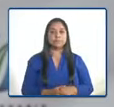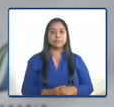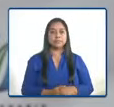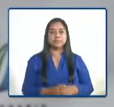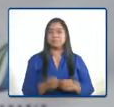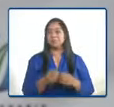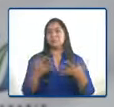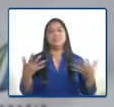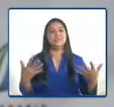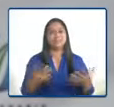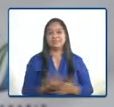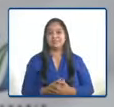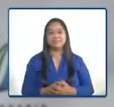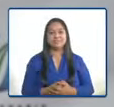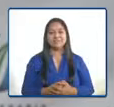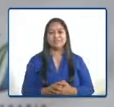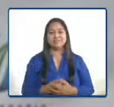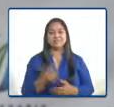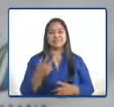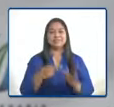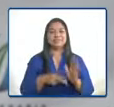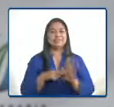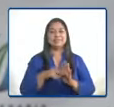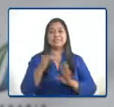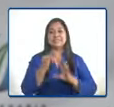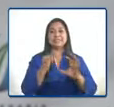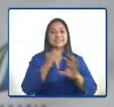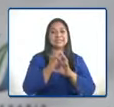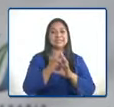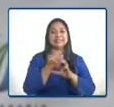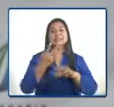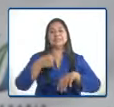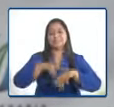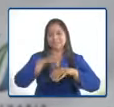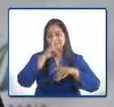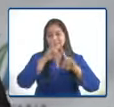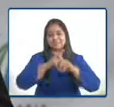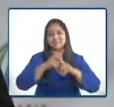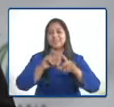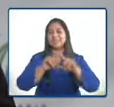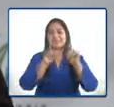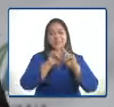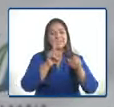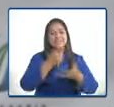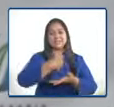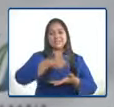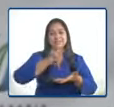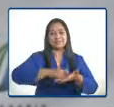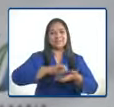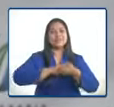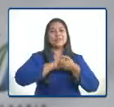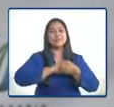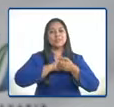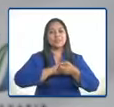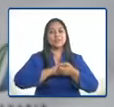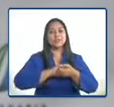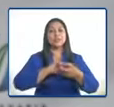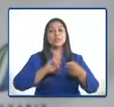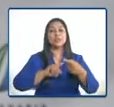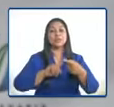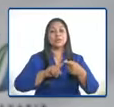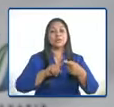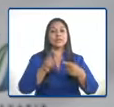Bastantes, a nivel internacional y nacional. Tenemos varios convenios firmados, tenemos uno incluso con el señor